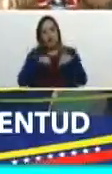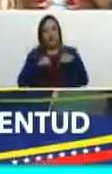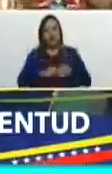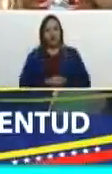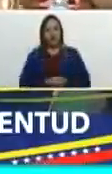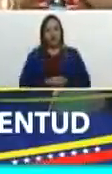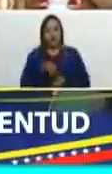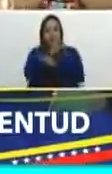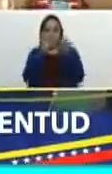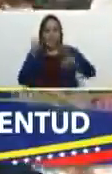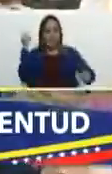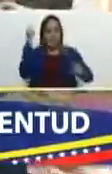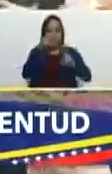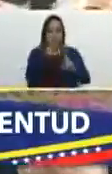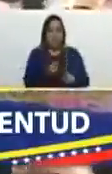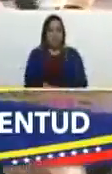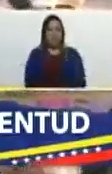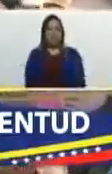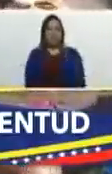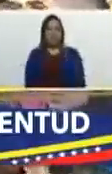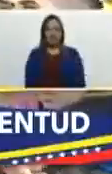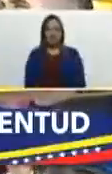manera directa.